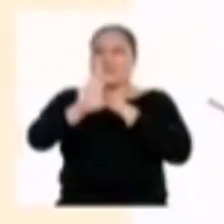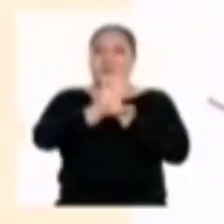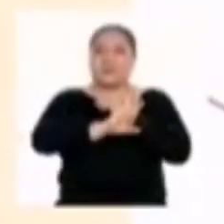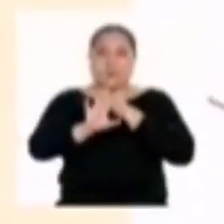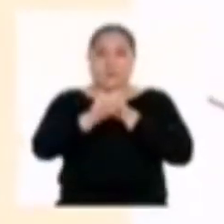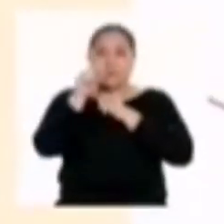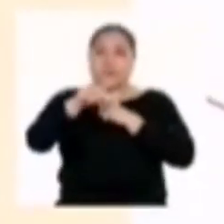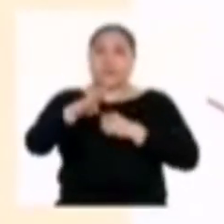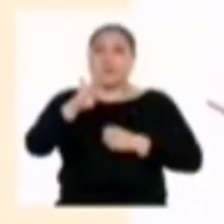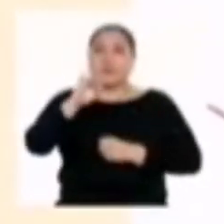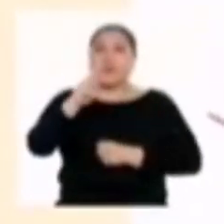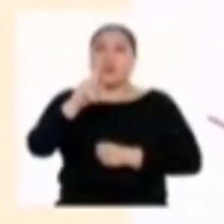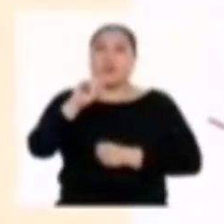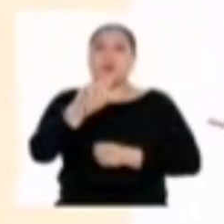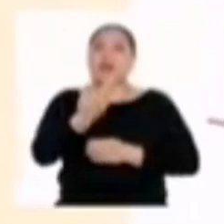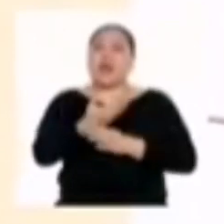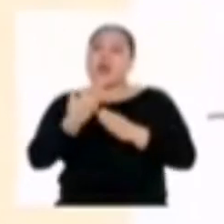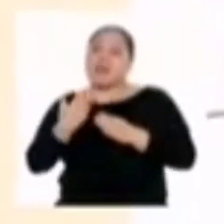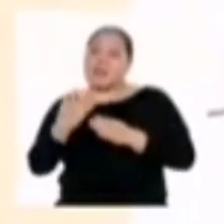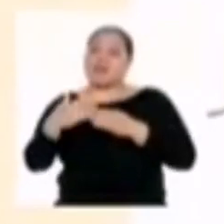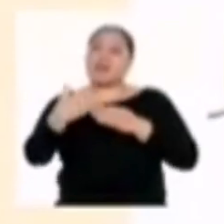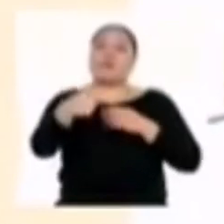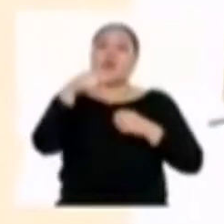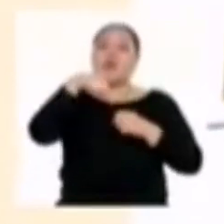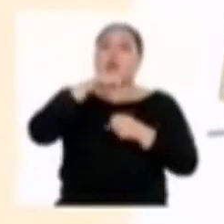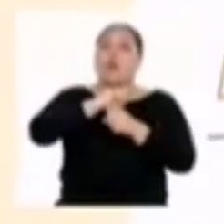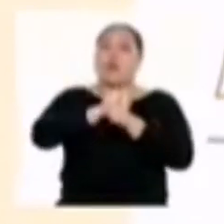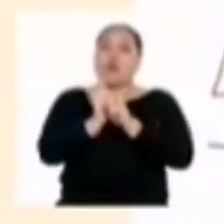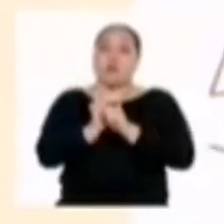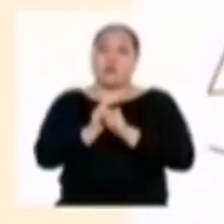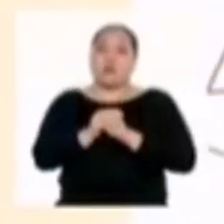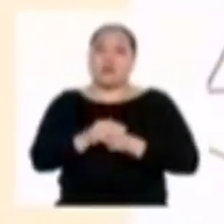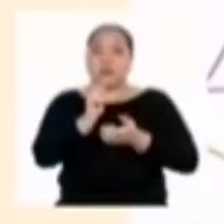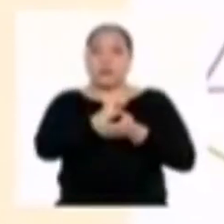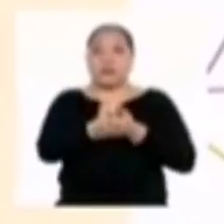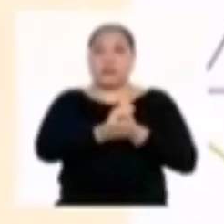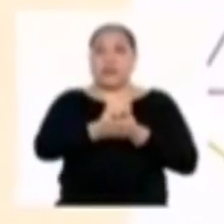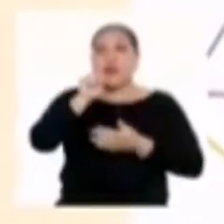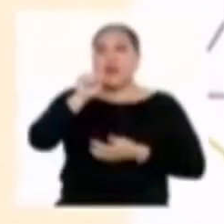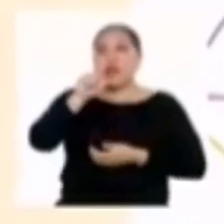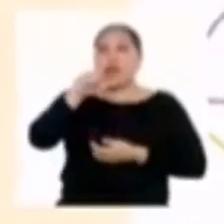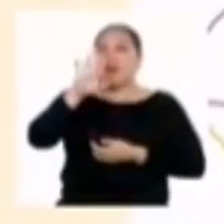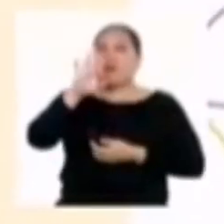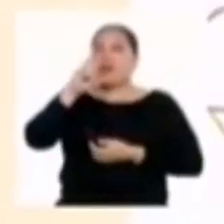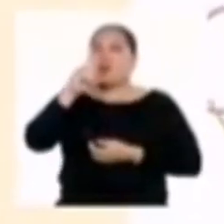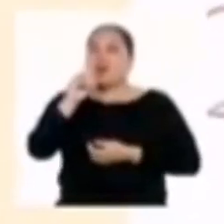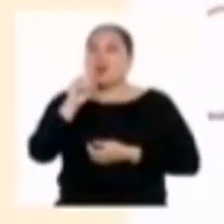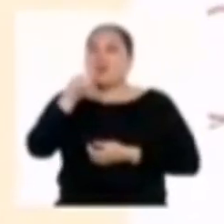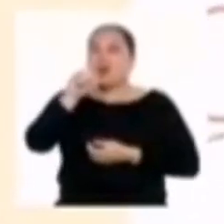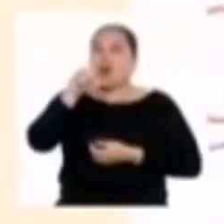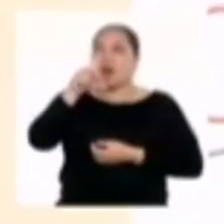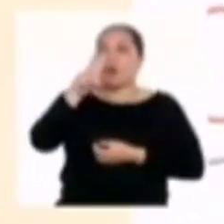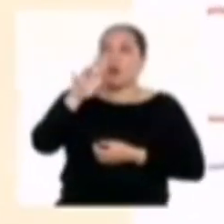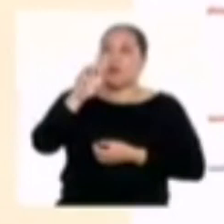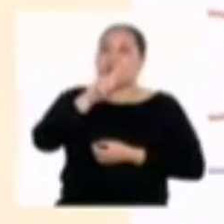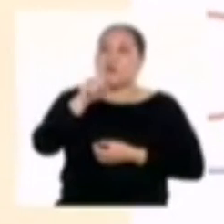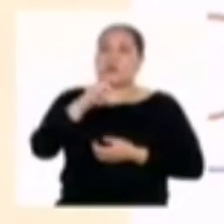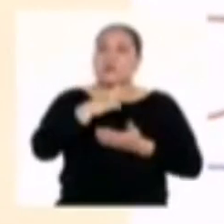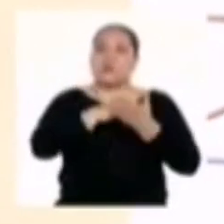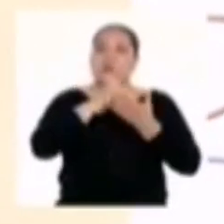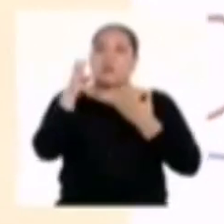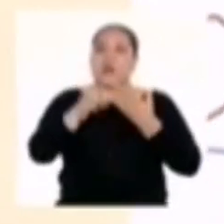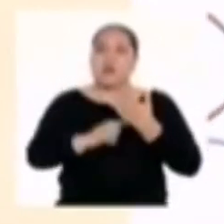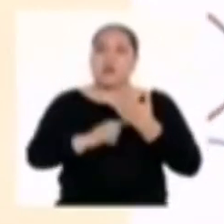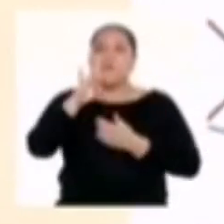biodiversidad antes y post-COVID-19. Adaptación. Escribe Alfredo Gálvez, Programa de Biodiversidad y Pueblos Indígenas de